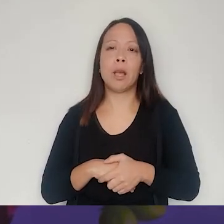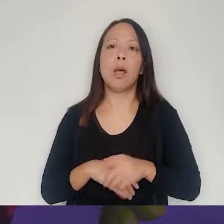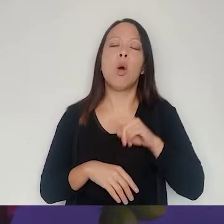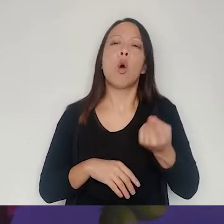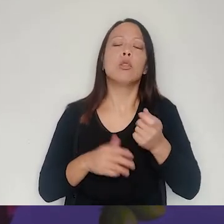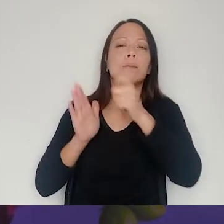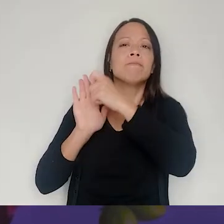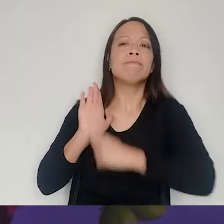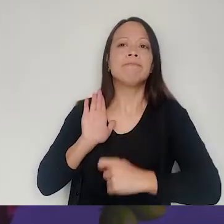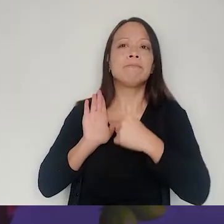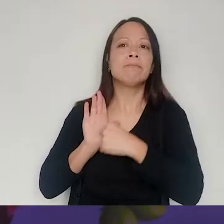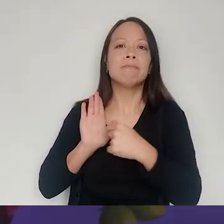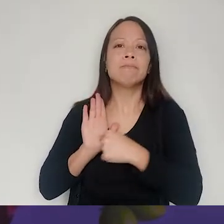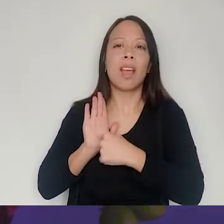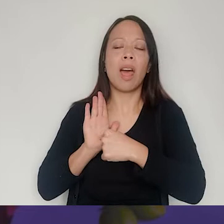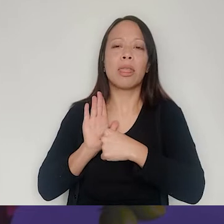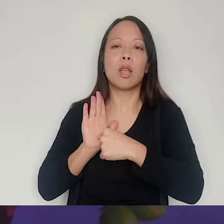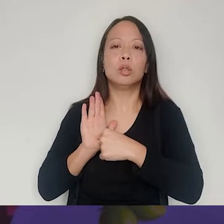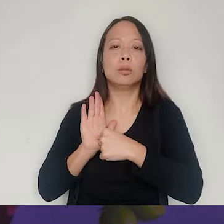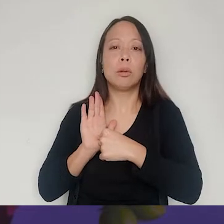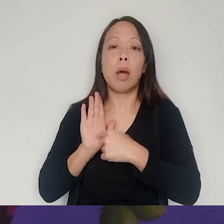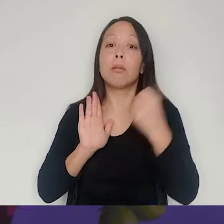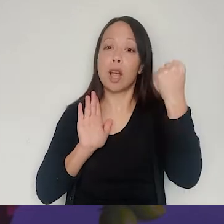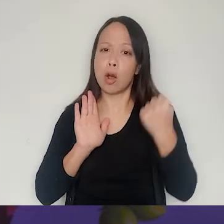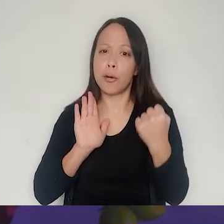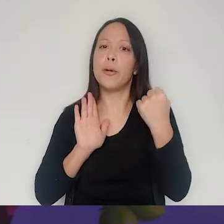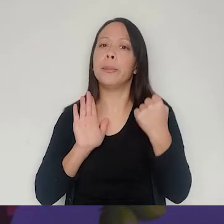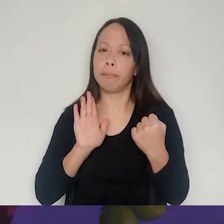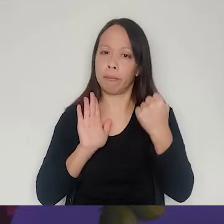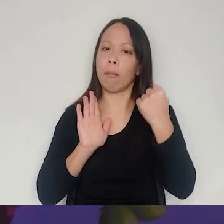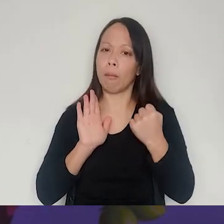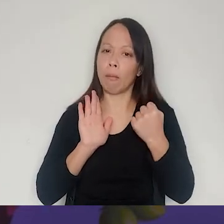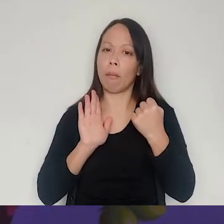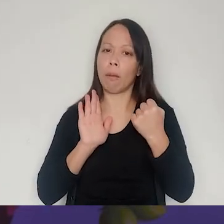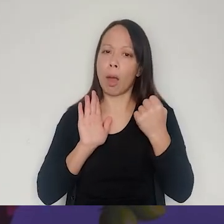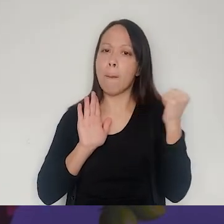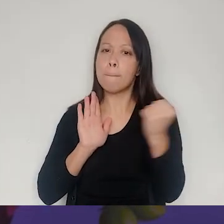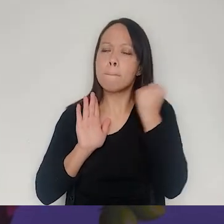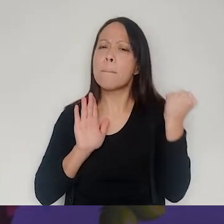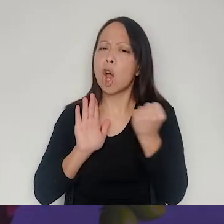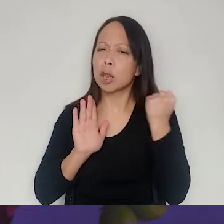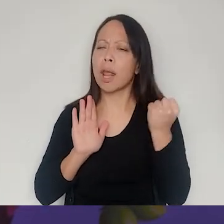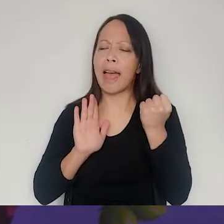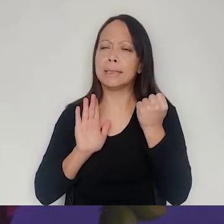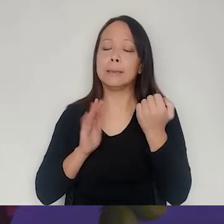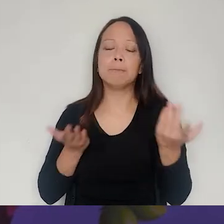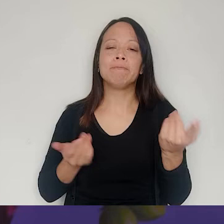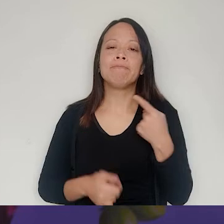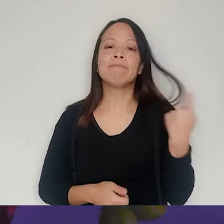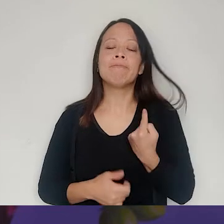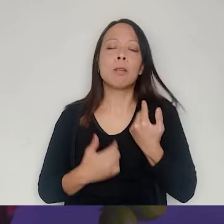Otro dato que mencionaba con anterioridad era el impacto económico y al cual no podemos perder de vista. No sabemos si es